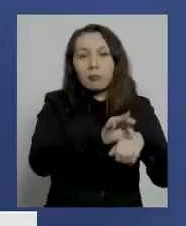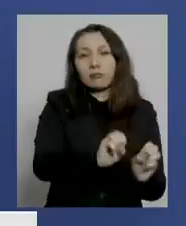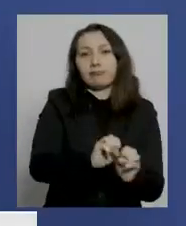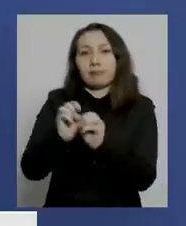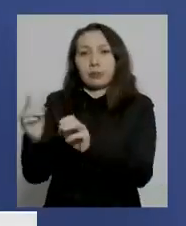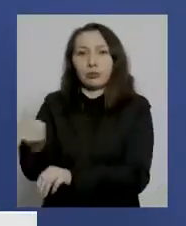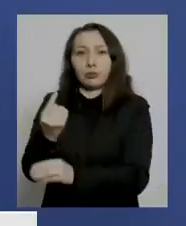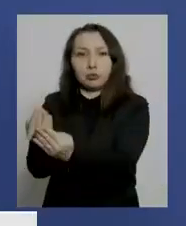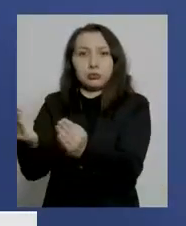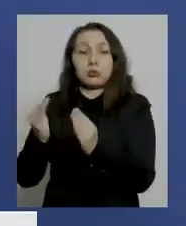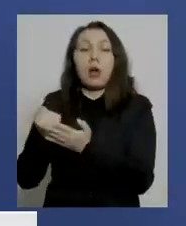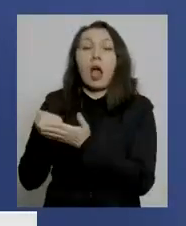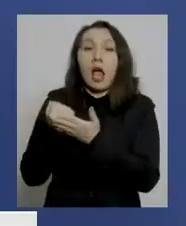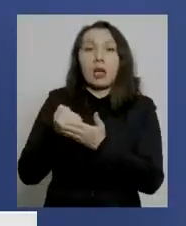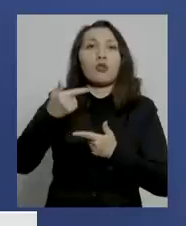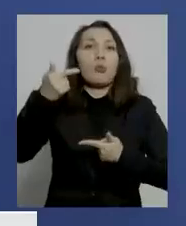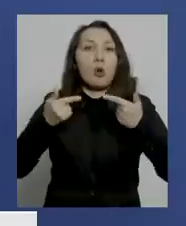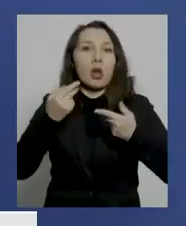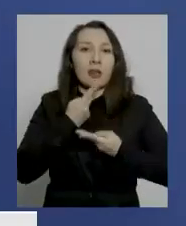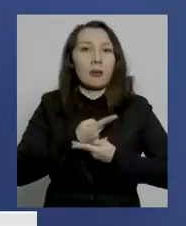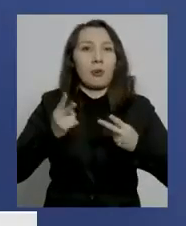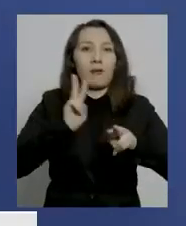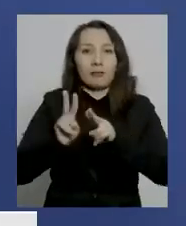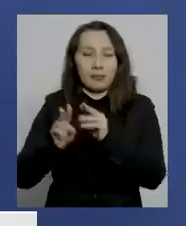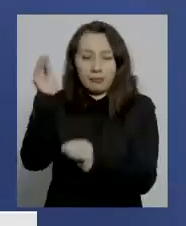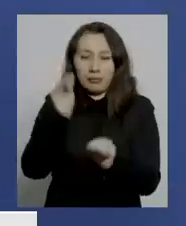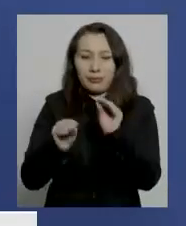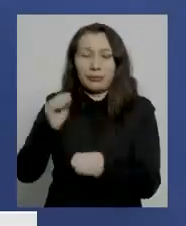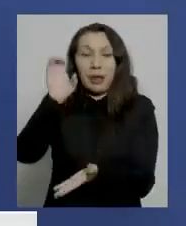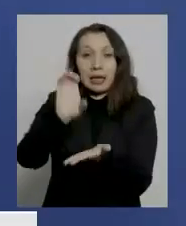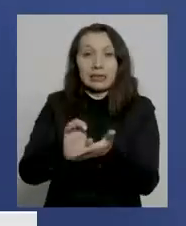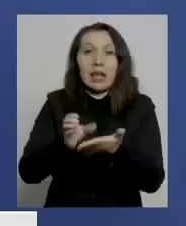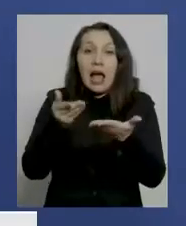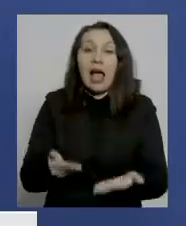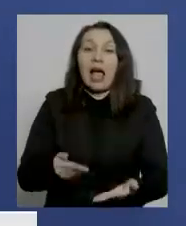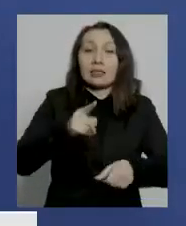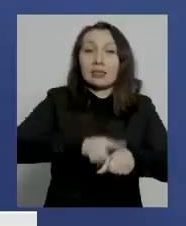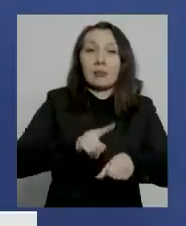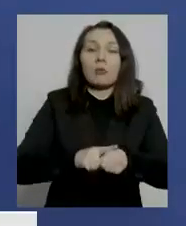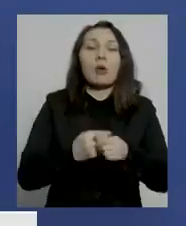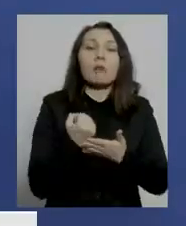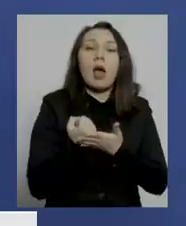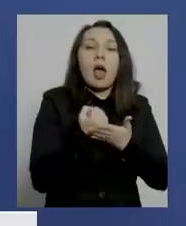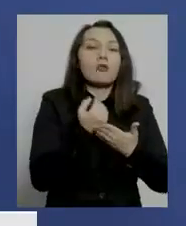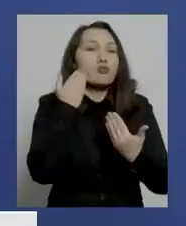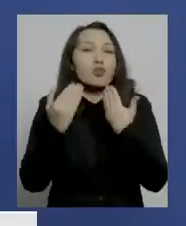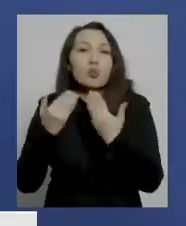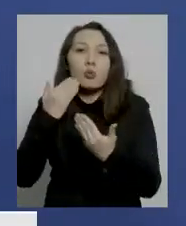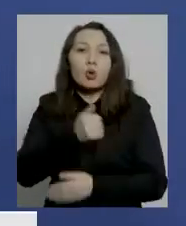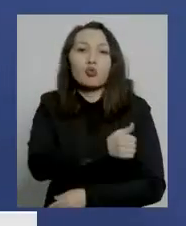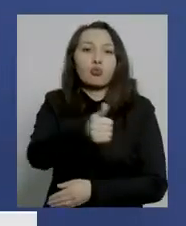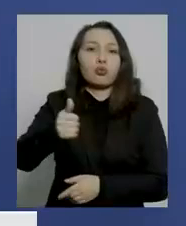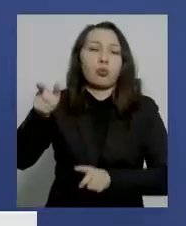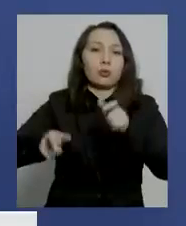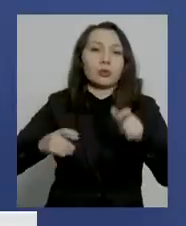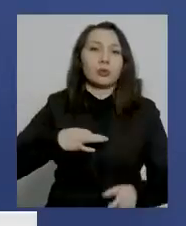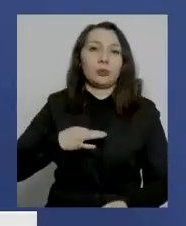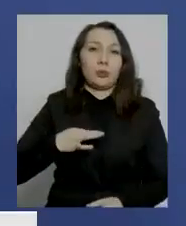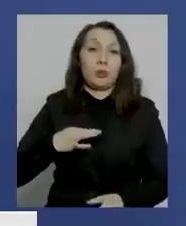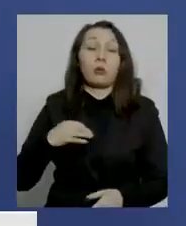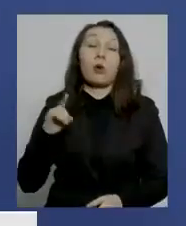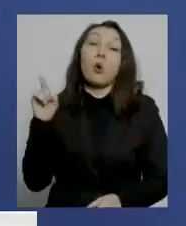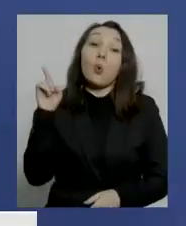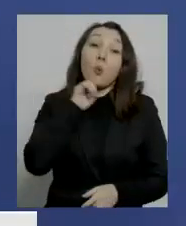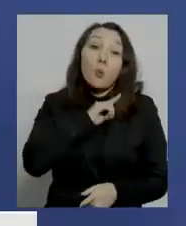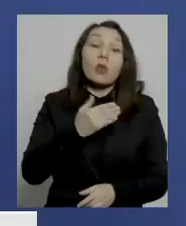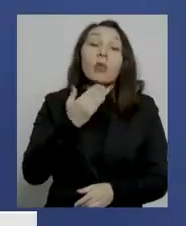contribuye a la política pública que está desarrollando el Estado en este momento en beneficio de todos los ciudadanos. Y por